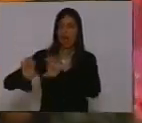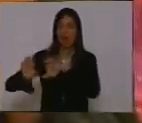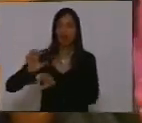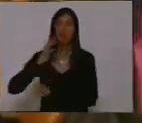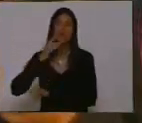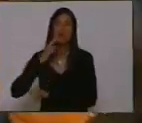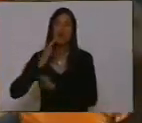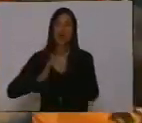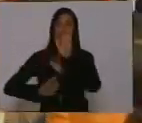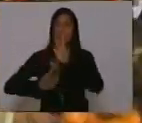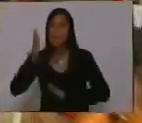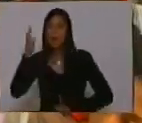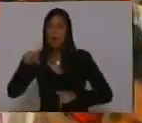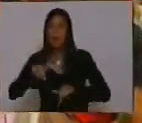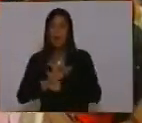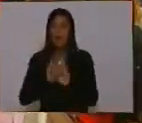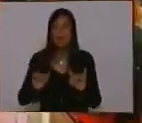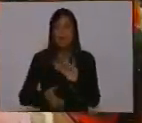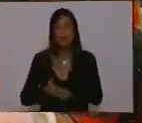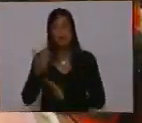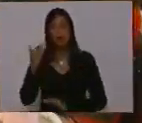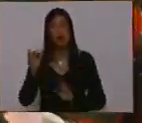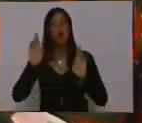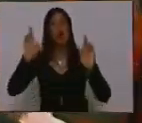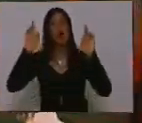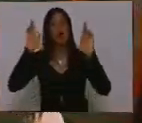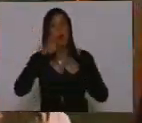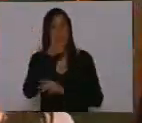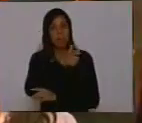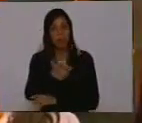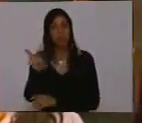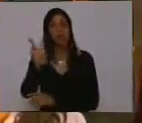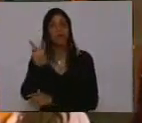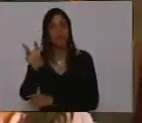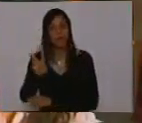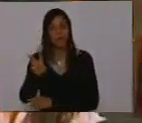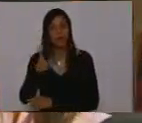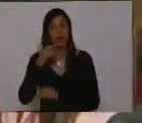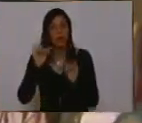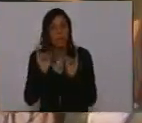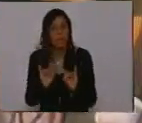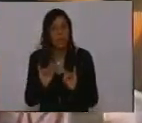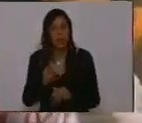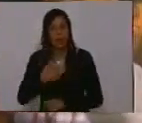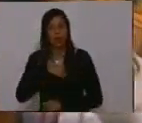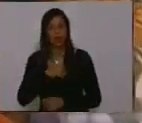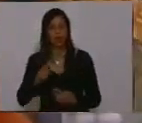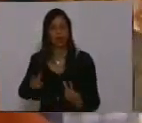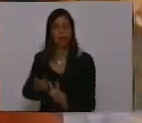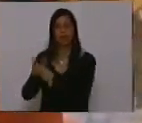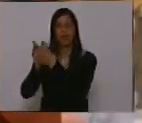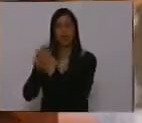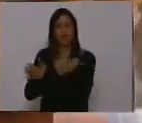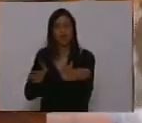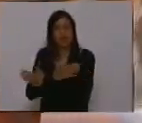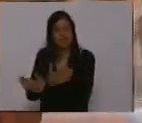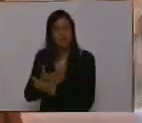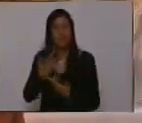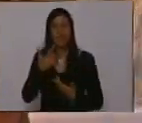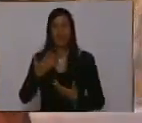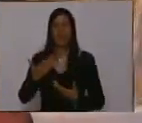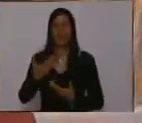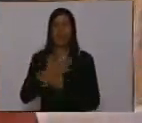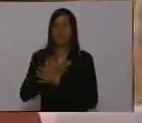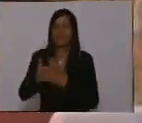salimos de aquí, ojalá nuestro pueblo, de la misma manera como nos recibió con ilusión,